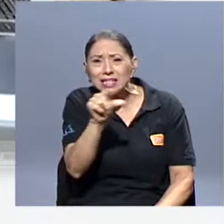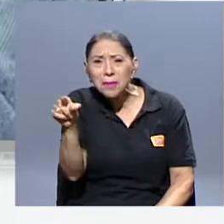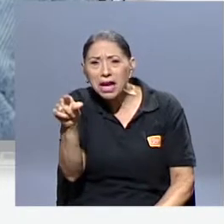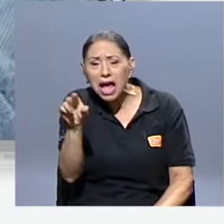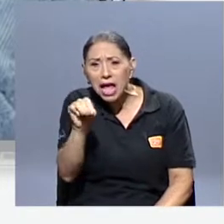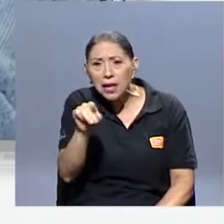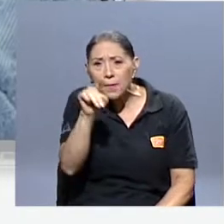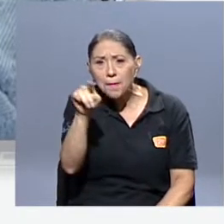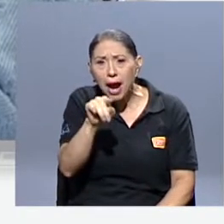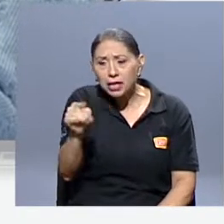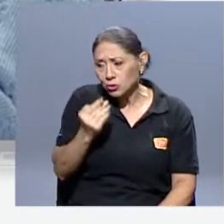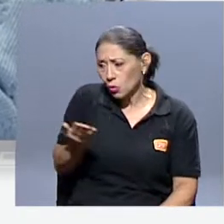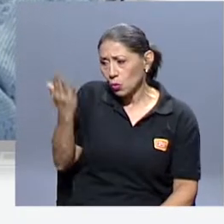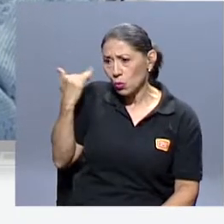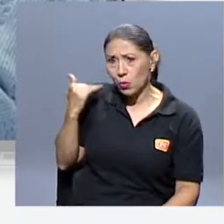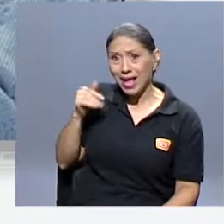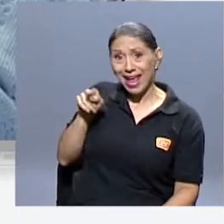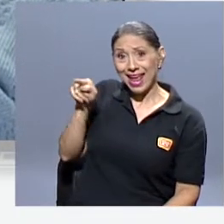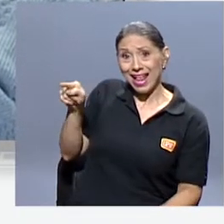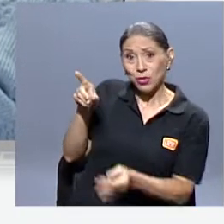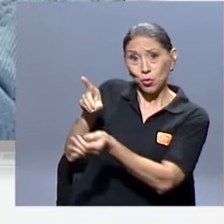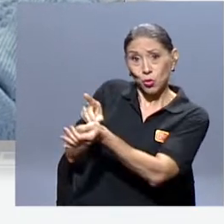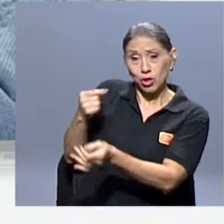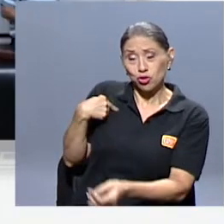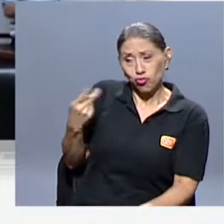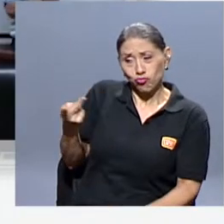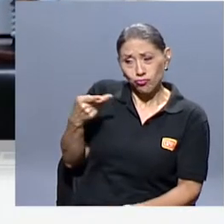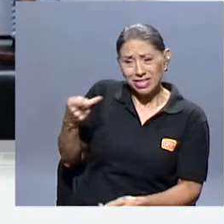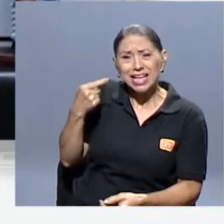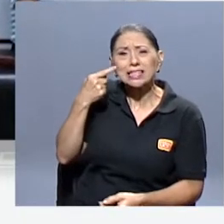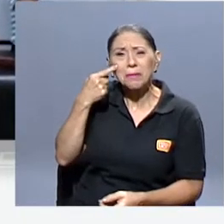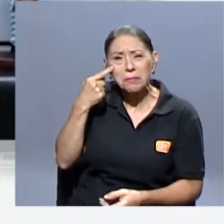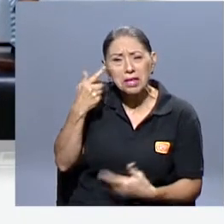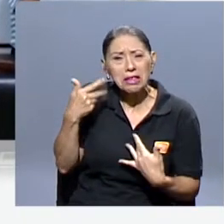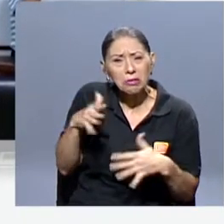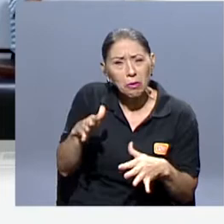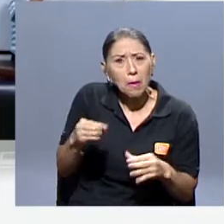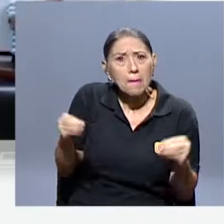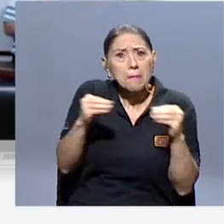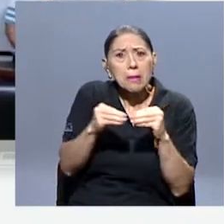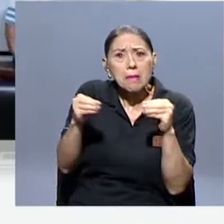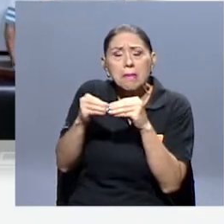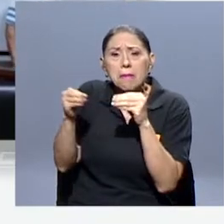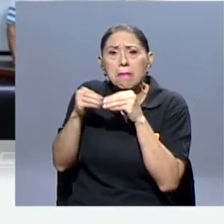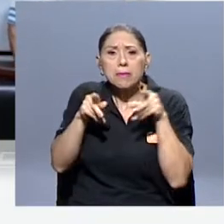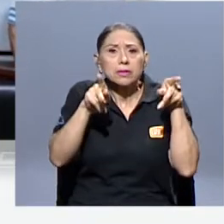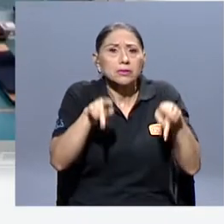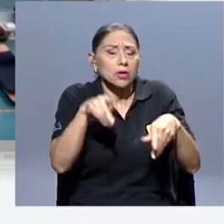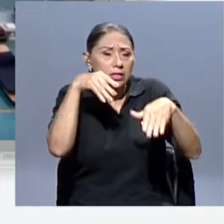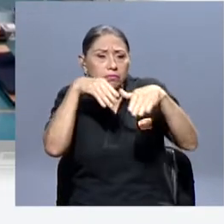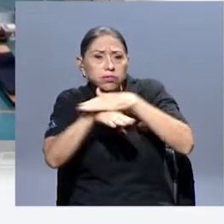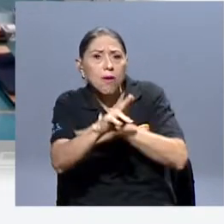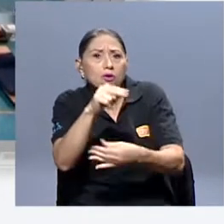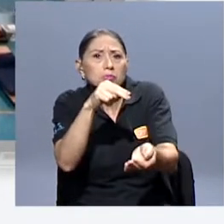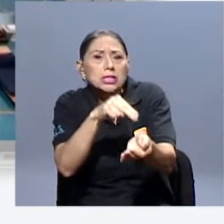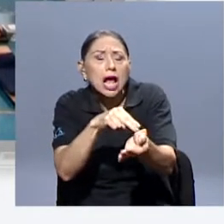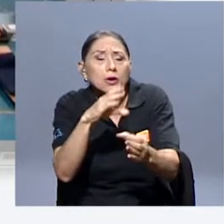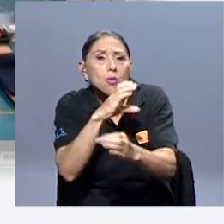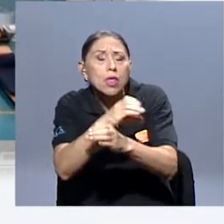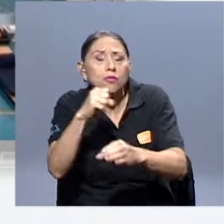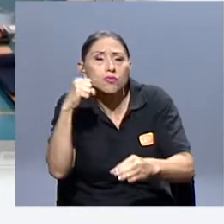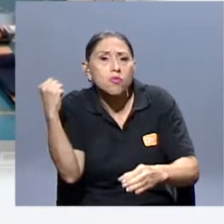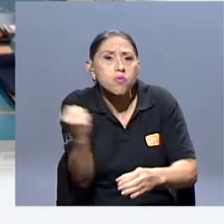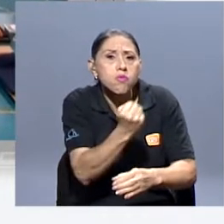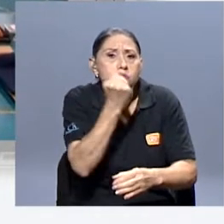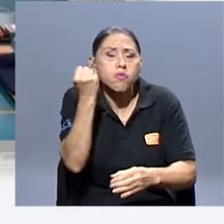ya estábamos viendo el aumento de la considerable de las hospitalizaciones, y nosotros ya veíamos una primera